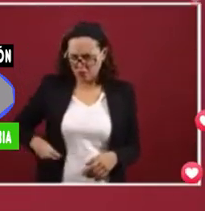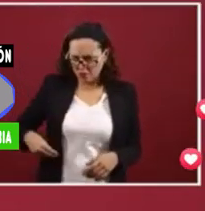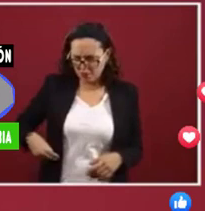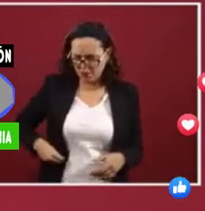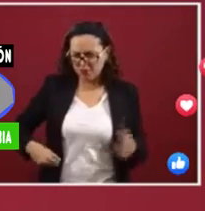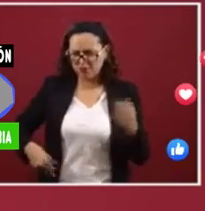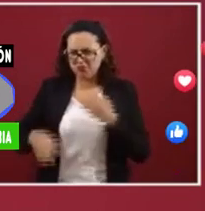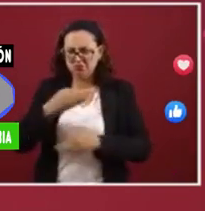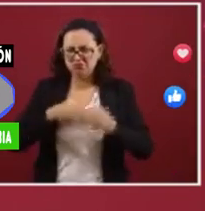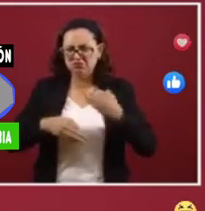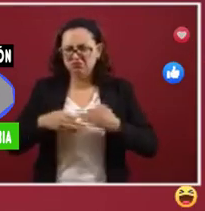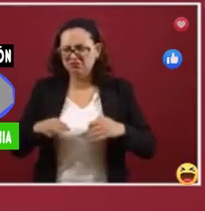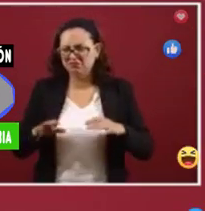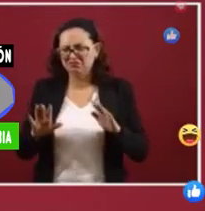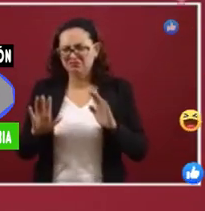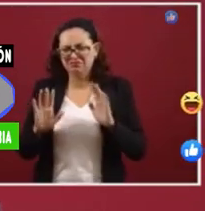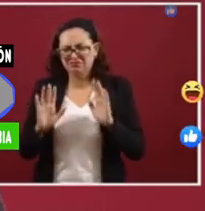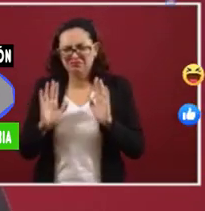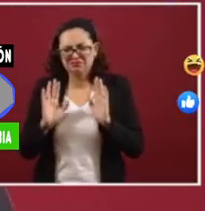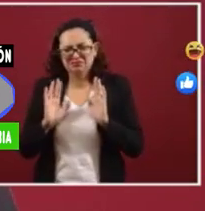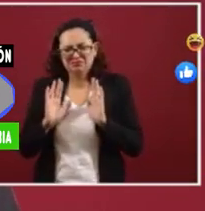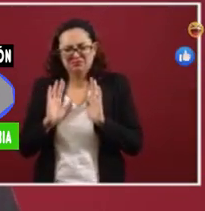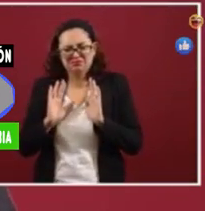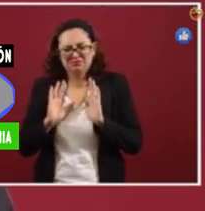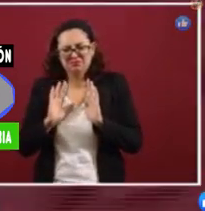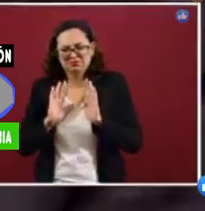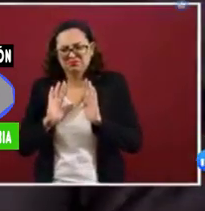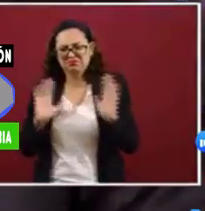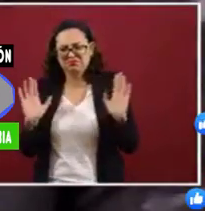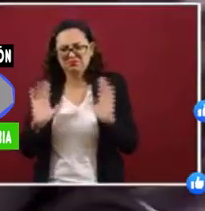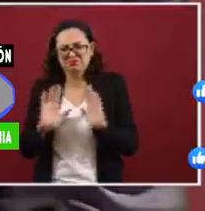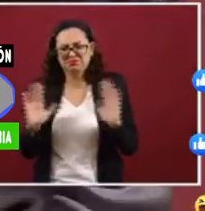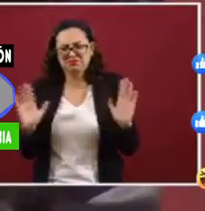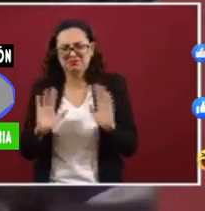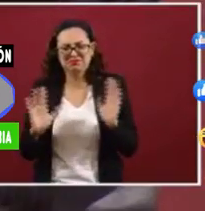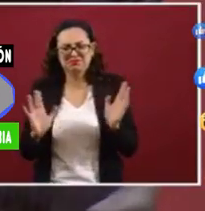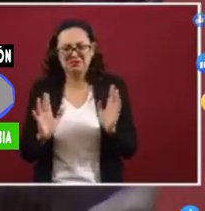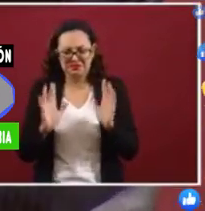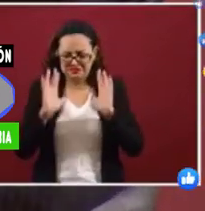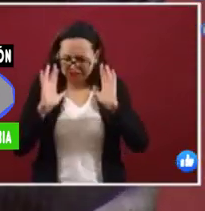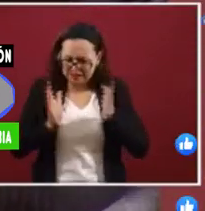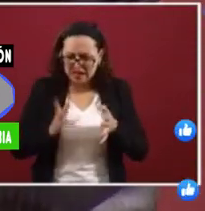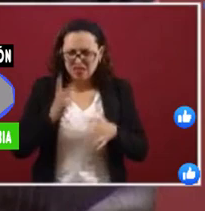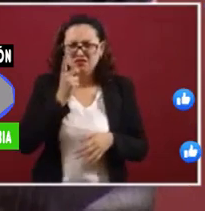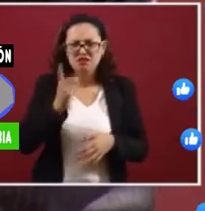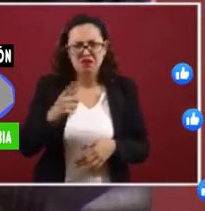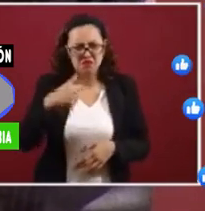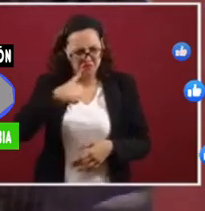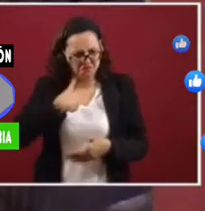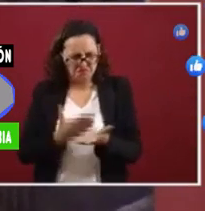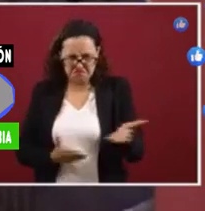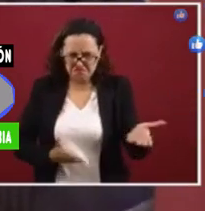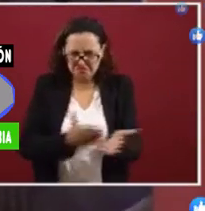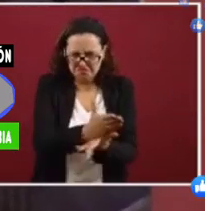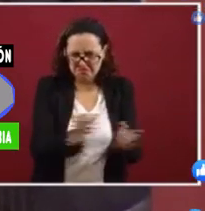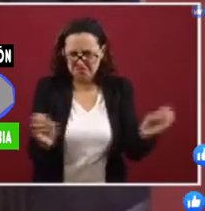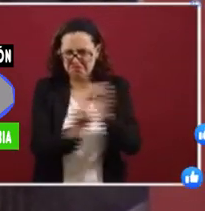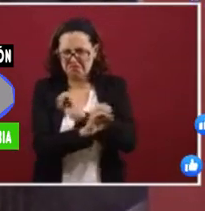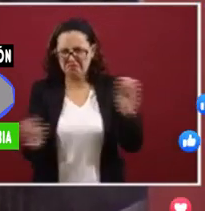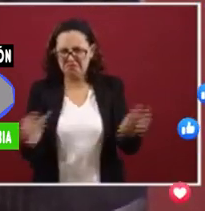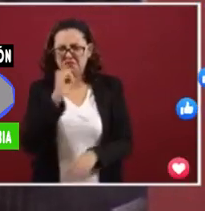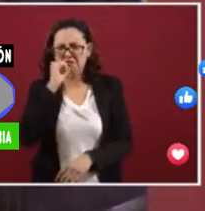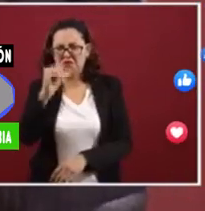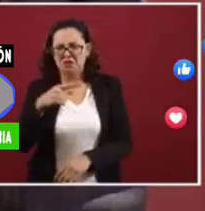no tuve nada que ver ya no es el tiempo de antes aunque estas